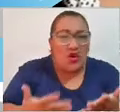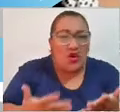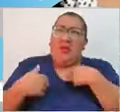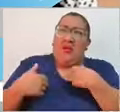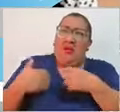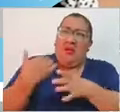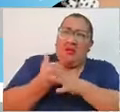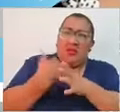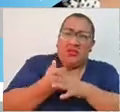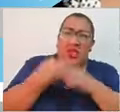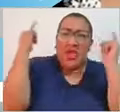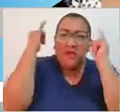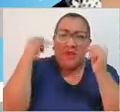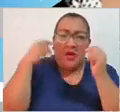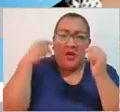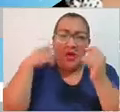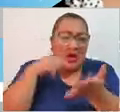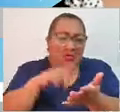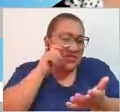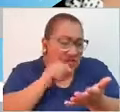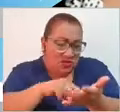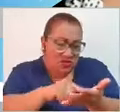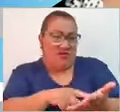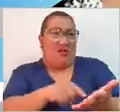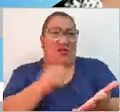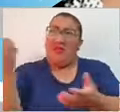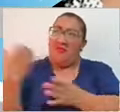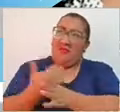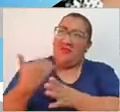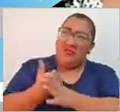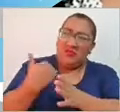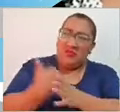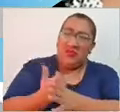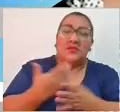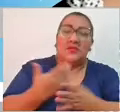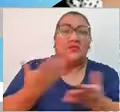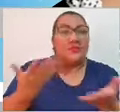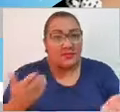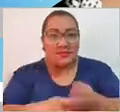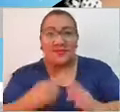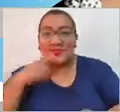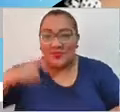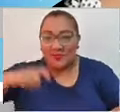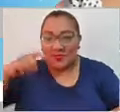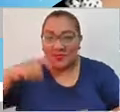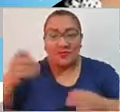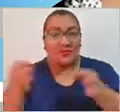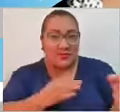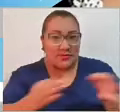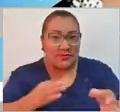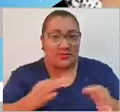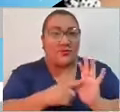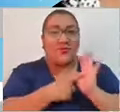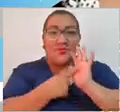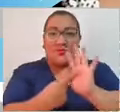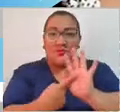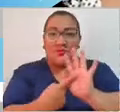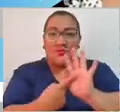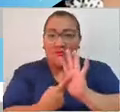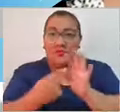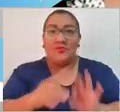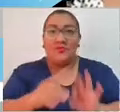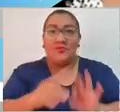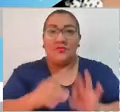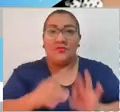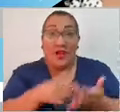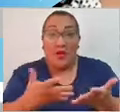medio de imágenes con contenido sexual. Es también necesario señalarse y evidenciarse que en este contexto